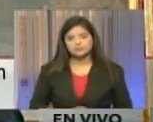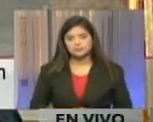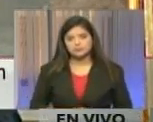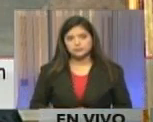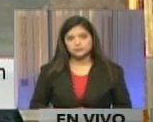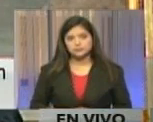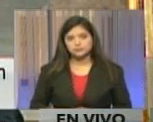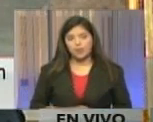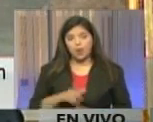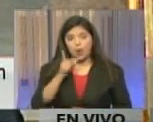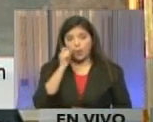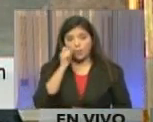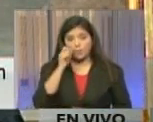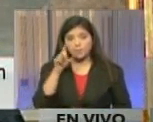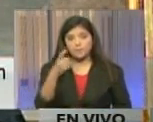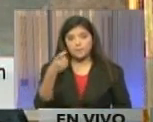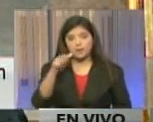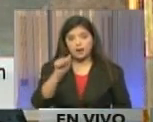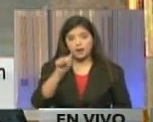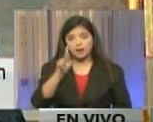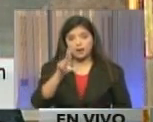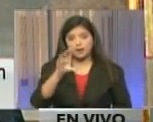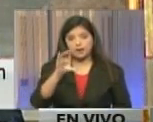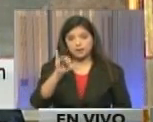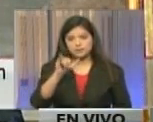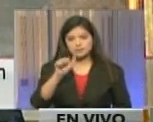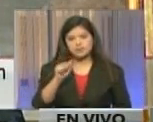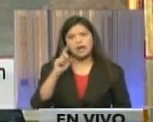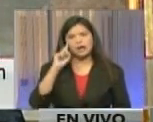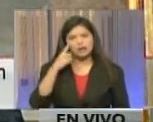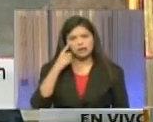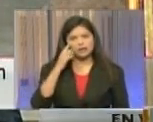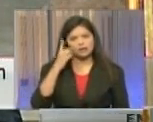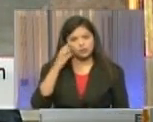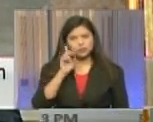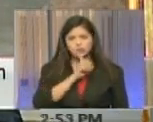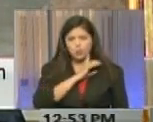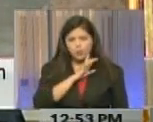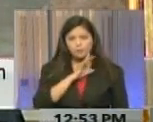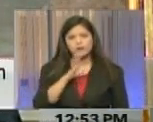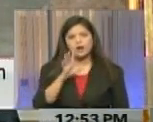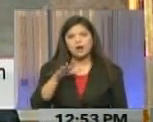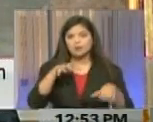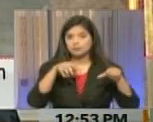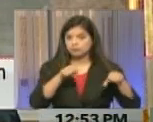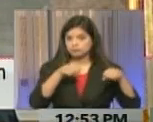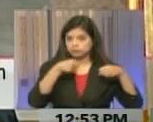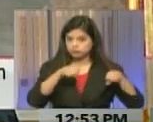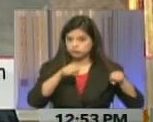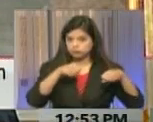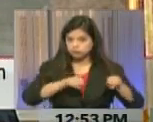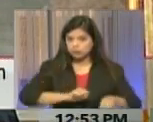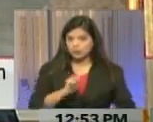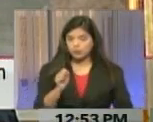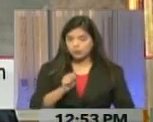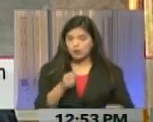señor García Salazar, si más no recuerdo, el oficial de la brigada motorizada,